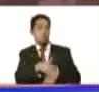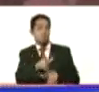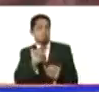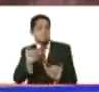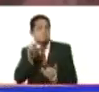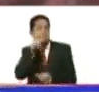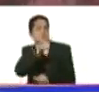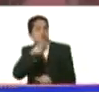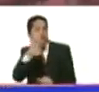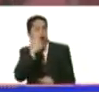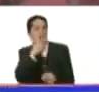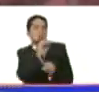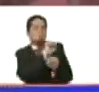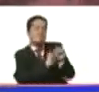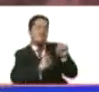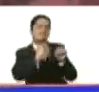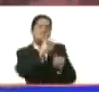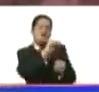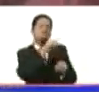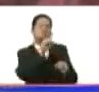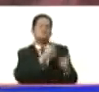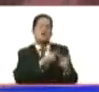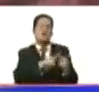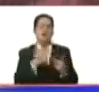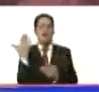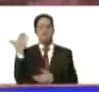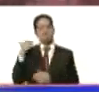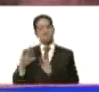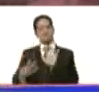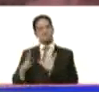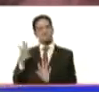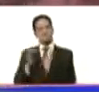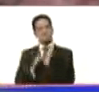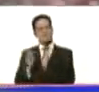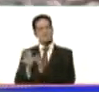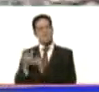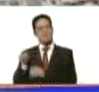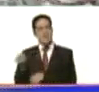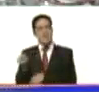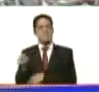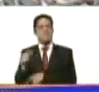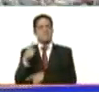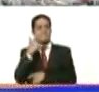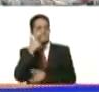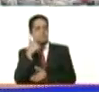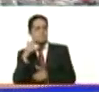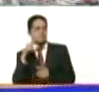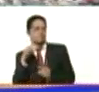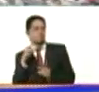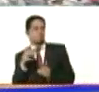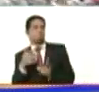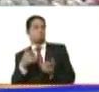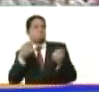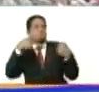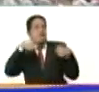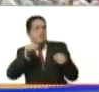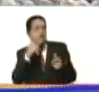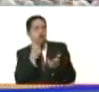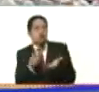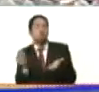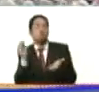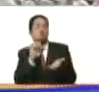poder soberano y en unión fecunda con la Fuerza Armada Nacional lograron restituir el